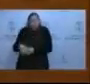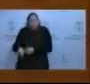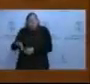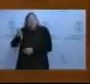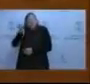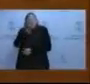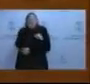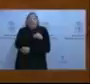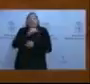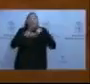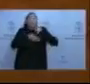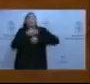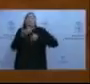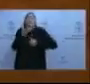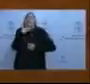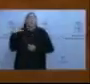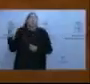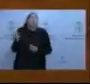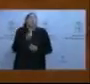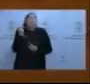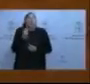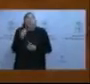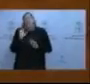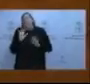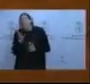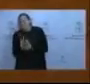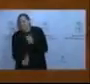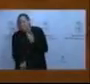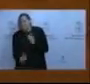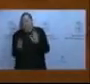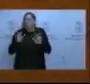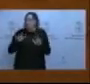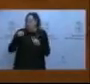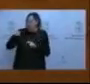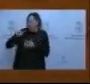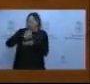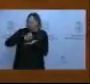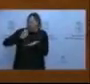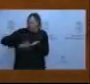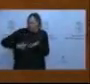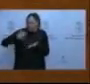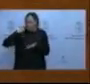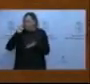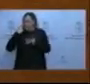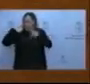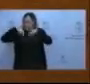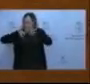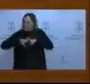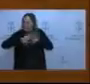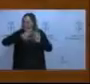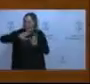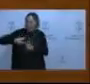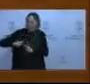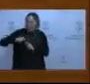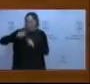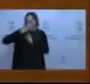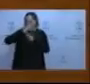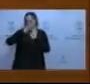desconocido, ¿no?, para la Administración, pero es que hay informes de la sindicatura que están incluidos en el programa